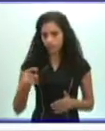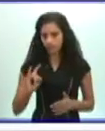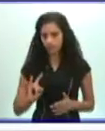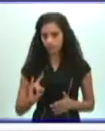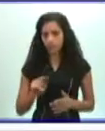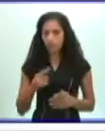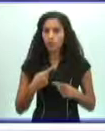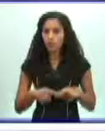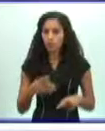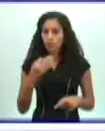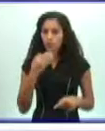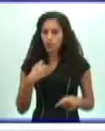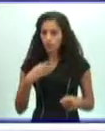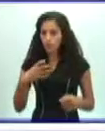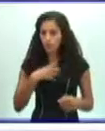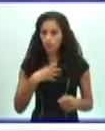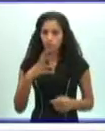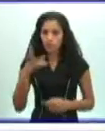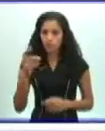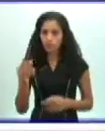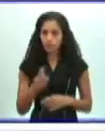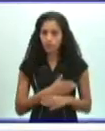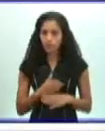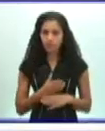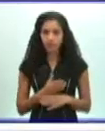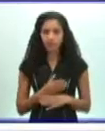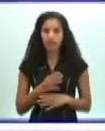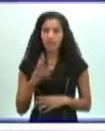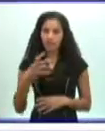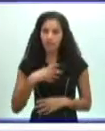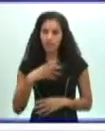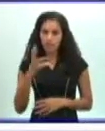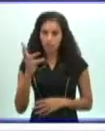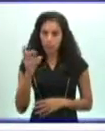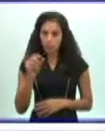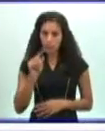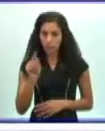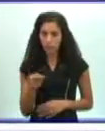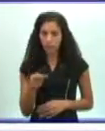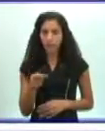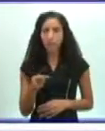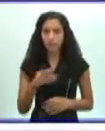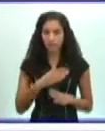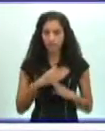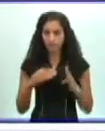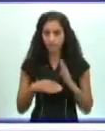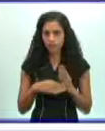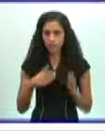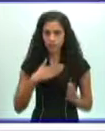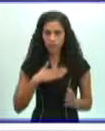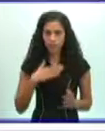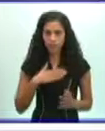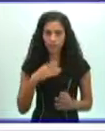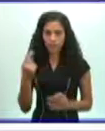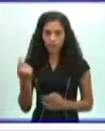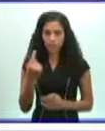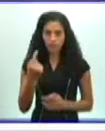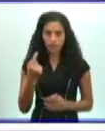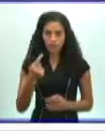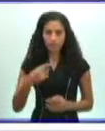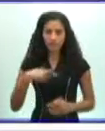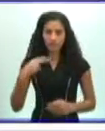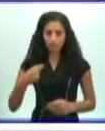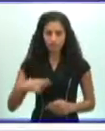Pero como tenemos un número mixto, una expresión decimal y una fracción propia, creo que lo primero que debemos